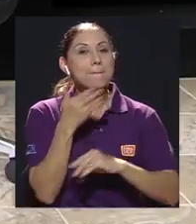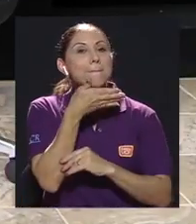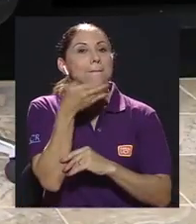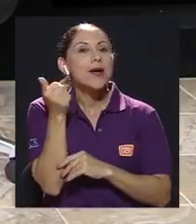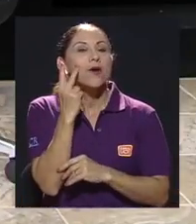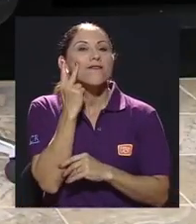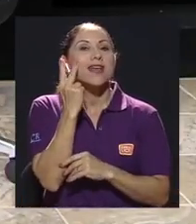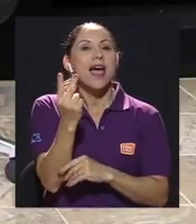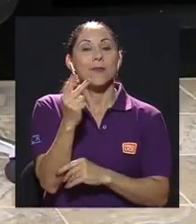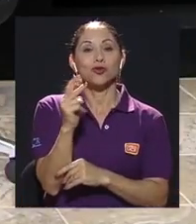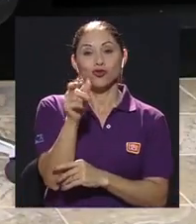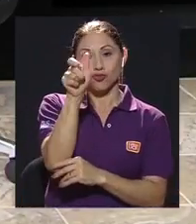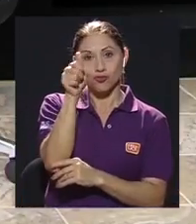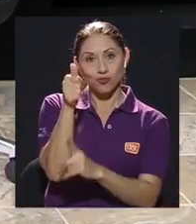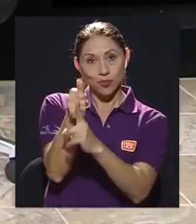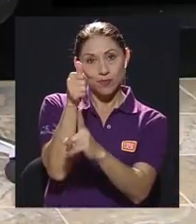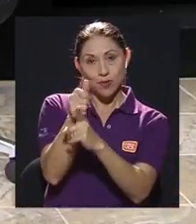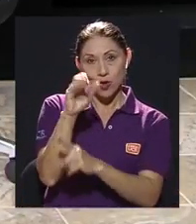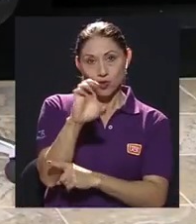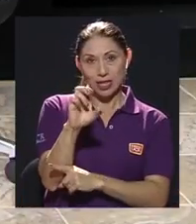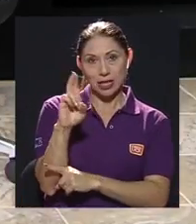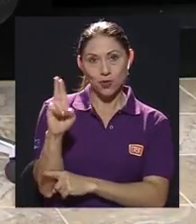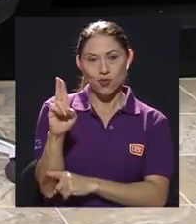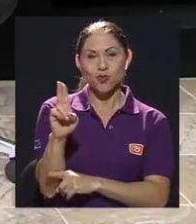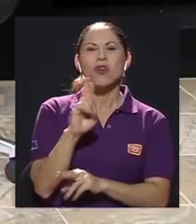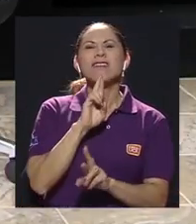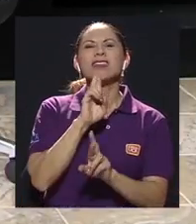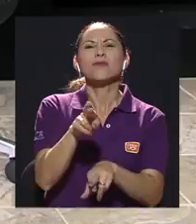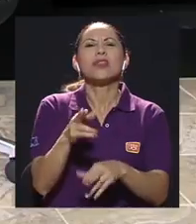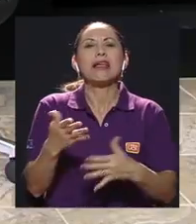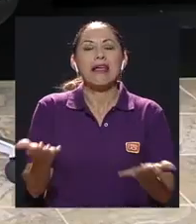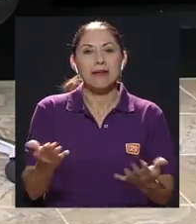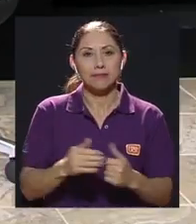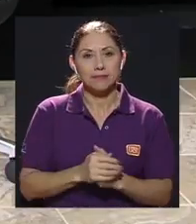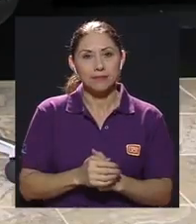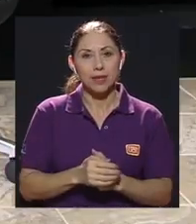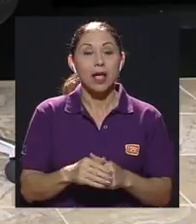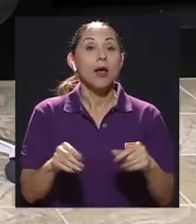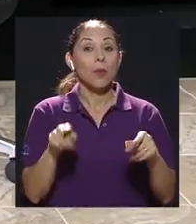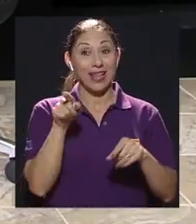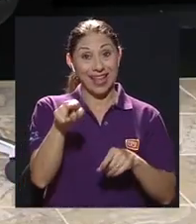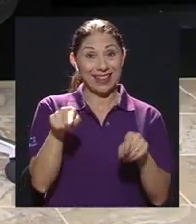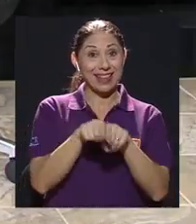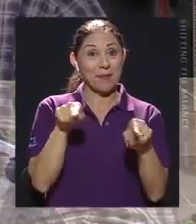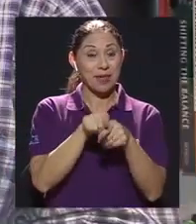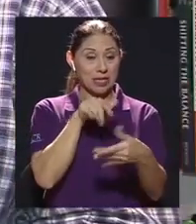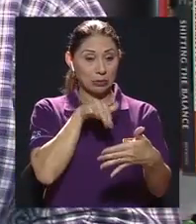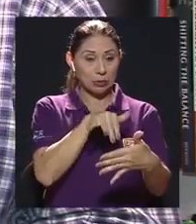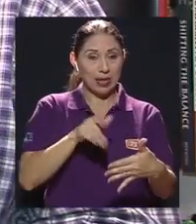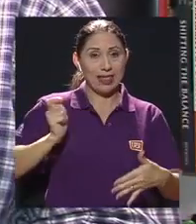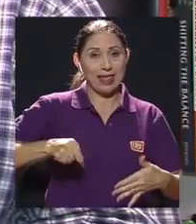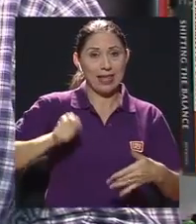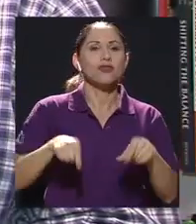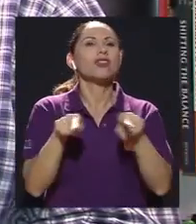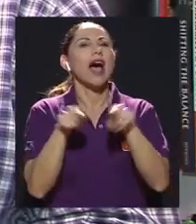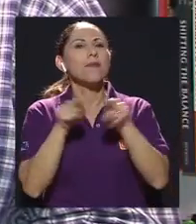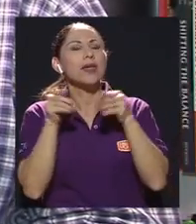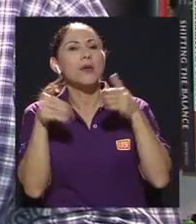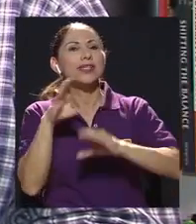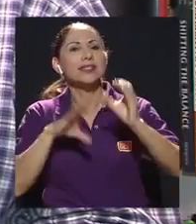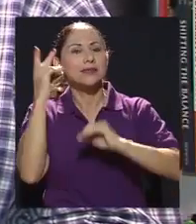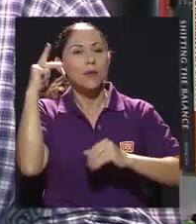lo que responde don Constantino ante la pregunta, ¿por qué además de derecho también se inclinó por las ciencias